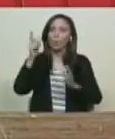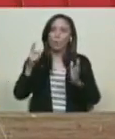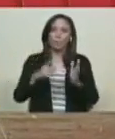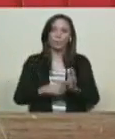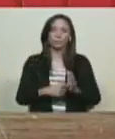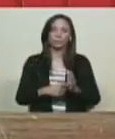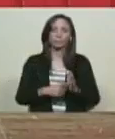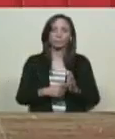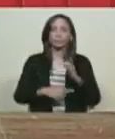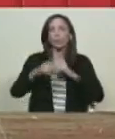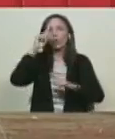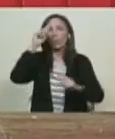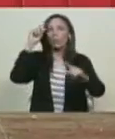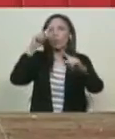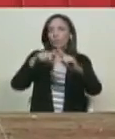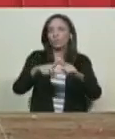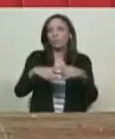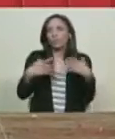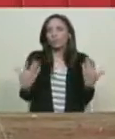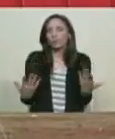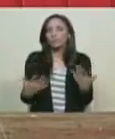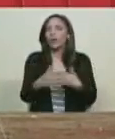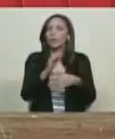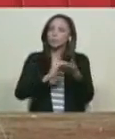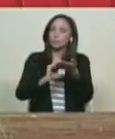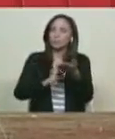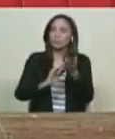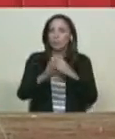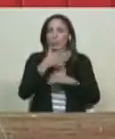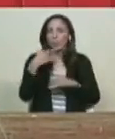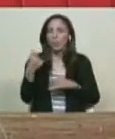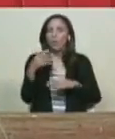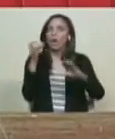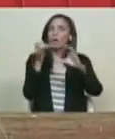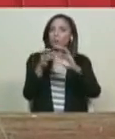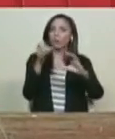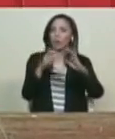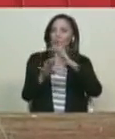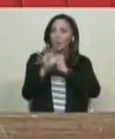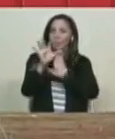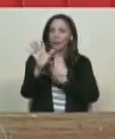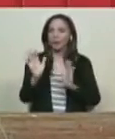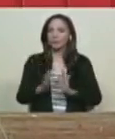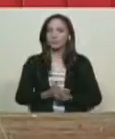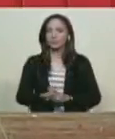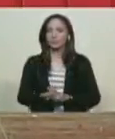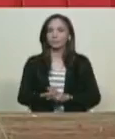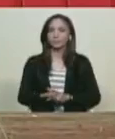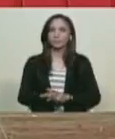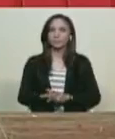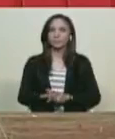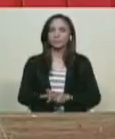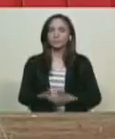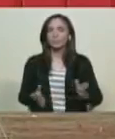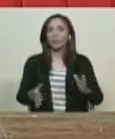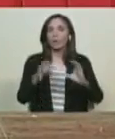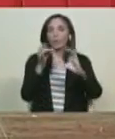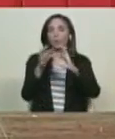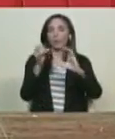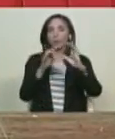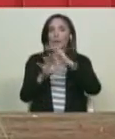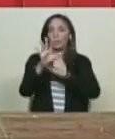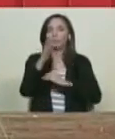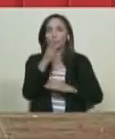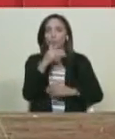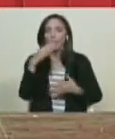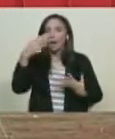qué? Con el carné de la patria. Con el carné de la patria no hay intermediario, no hay gestores, no hay